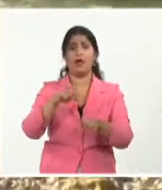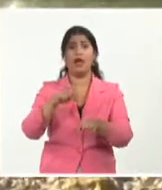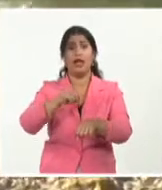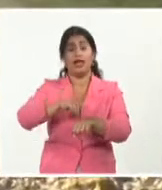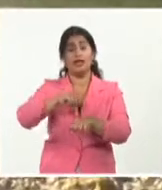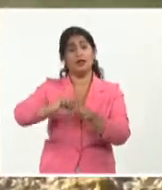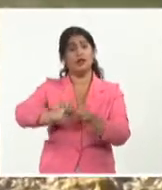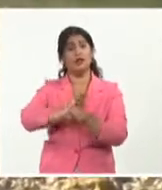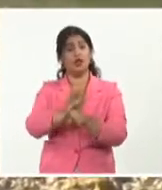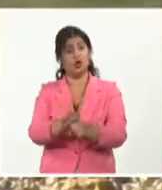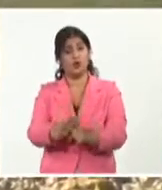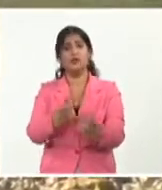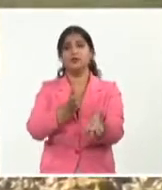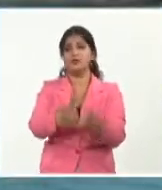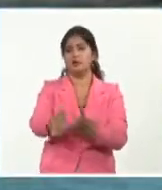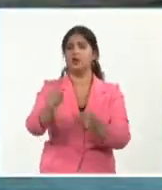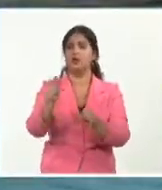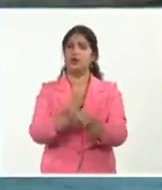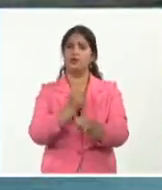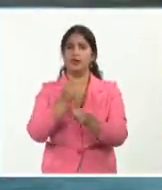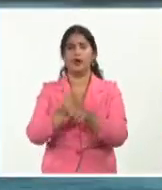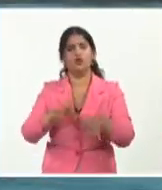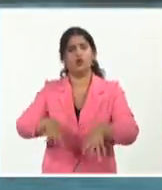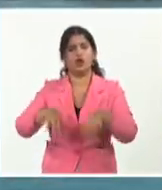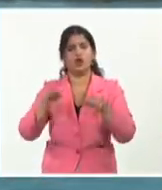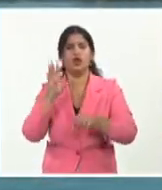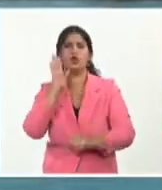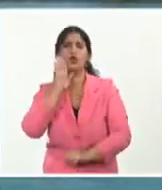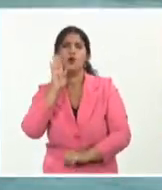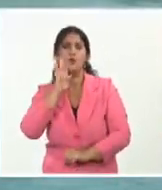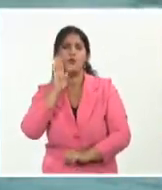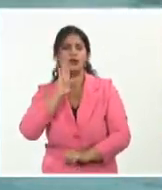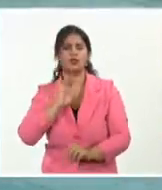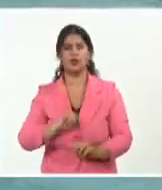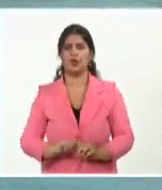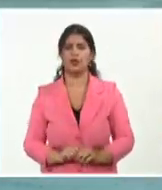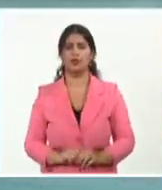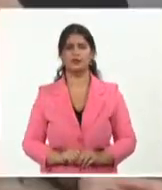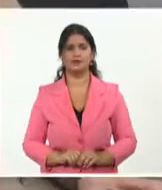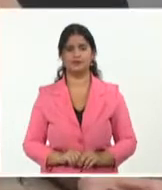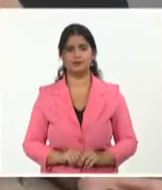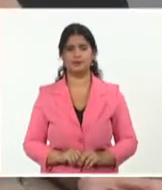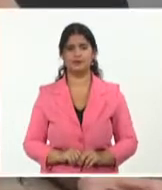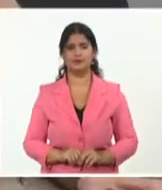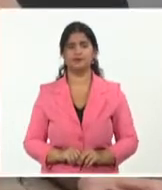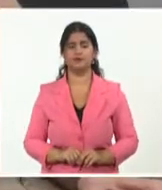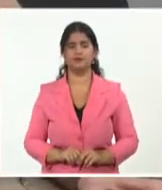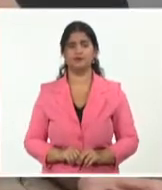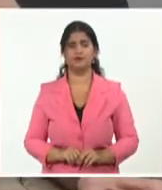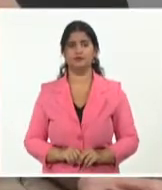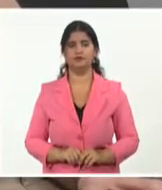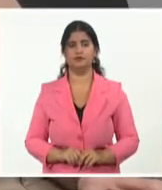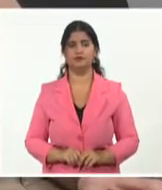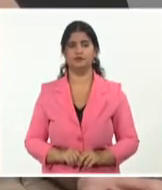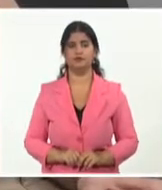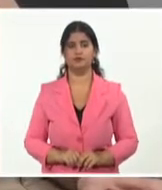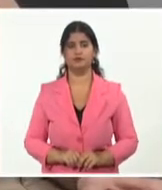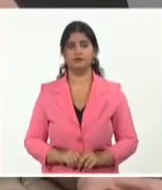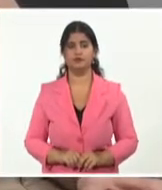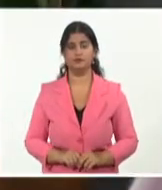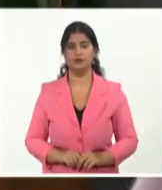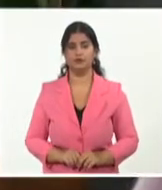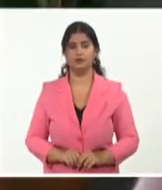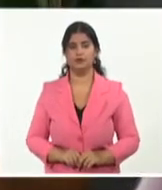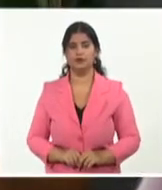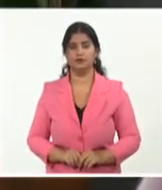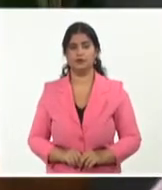preciso evaluar las oportunidades de su enfrentamiento. Un tema es la energía. Si a consecuencia de enfrentar el cambio climático se